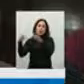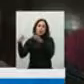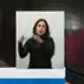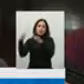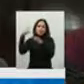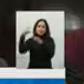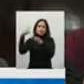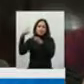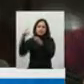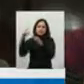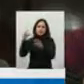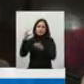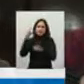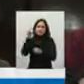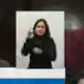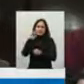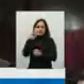en el mundo